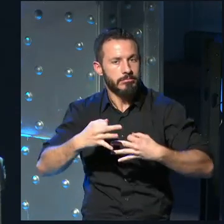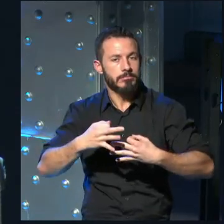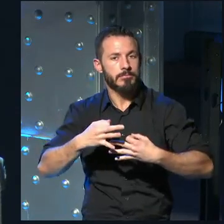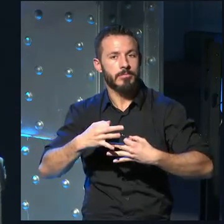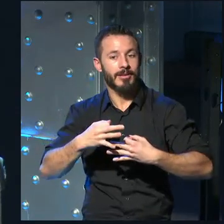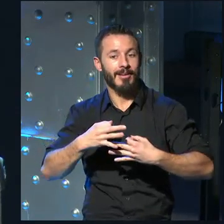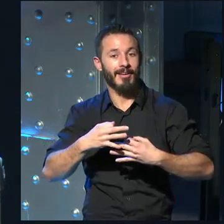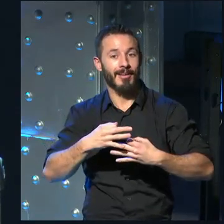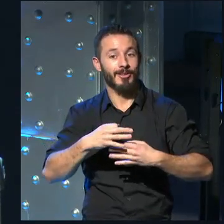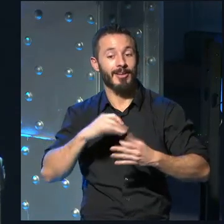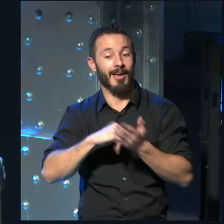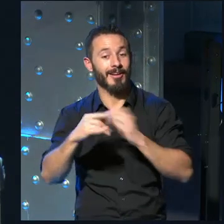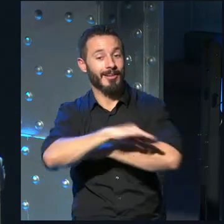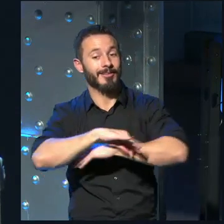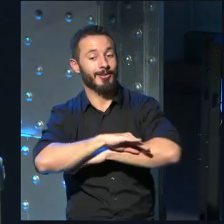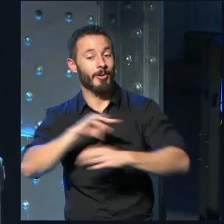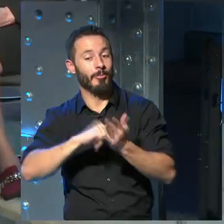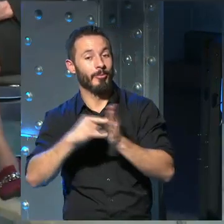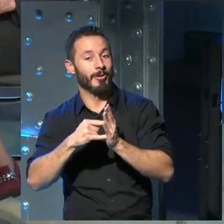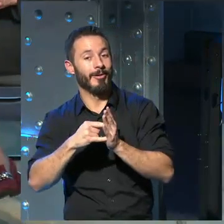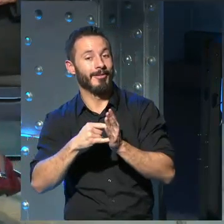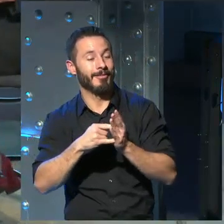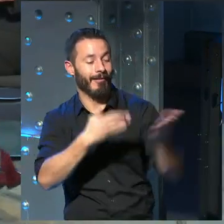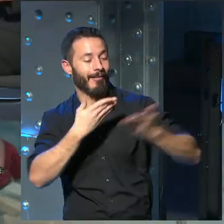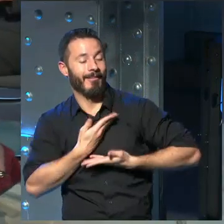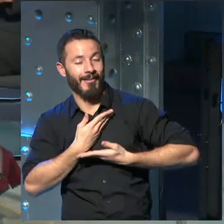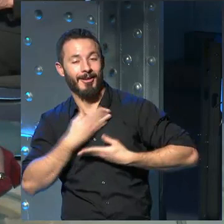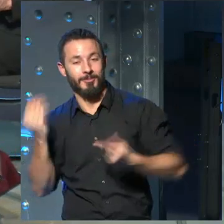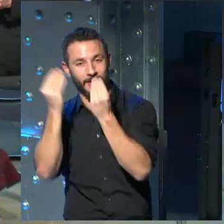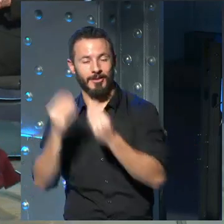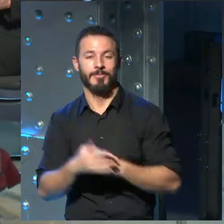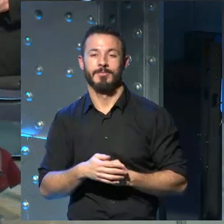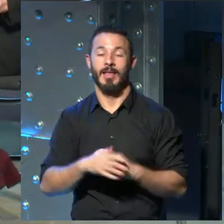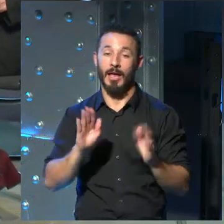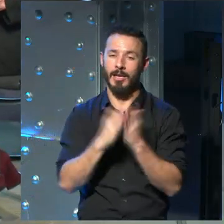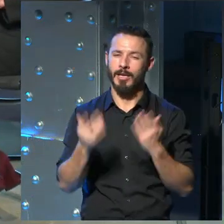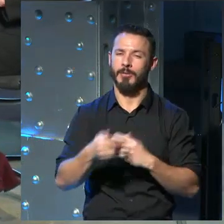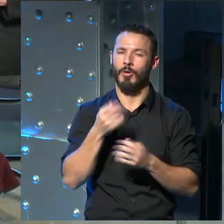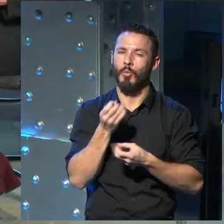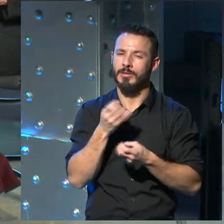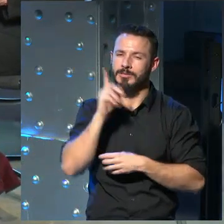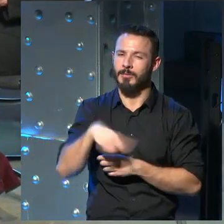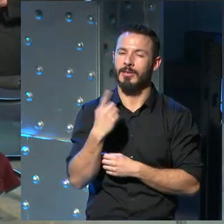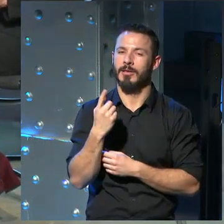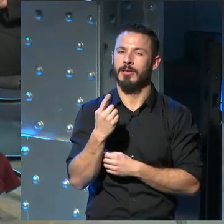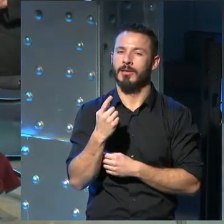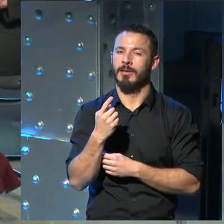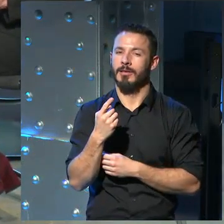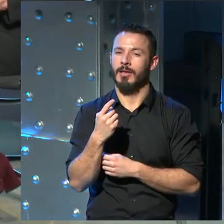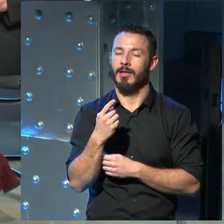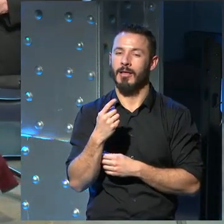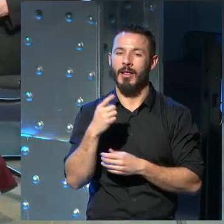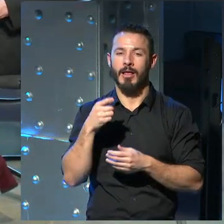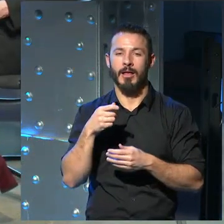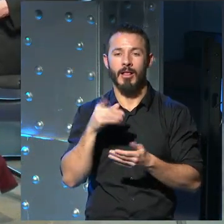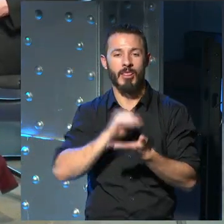fiable y que ayudó al arquitecto en su proyecto. Tú hablas también en tu libro de que los datos